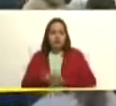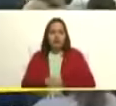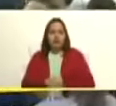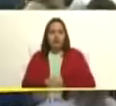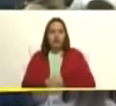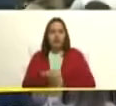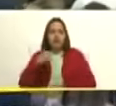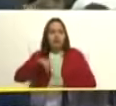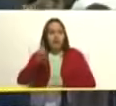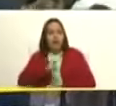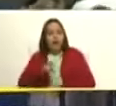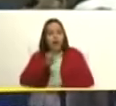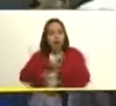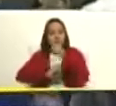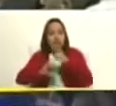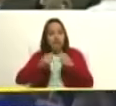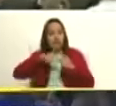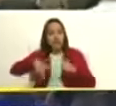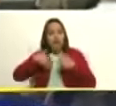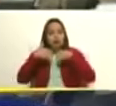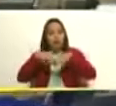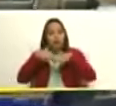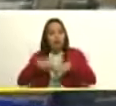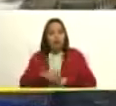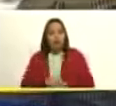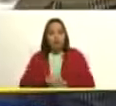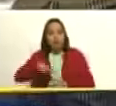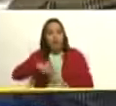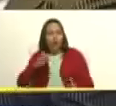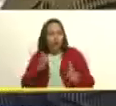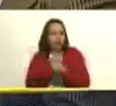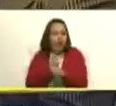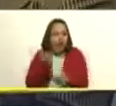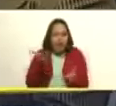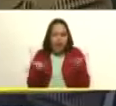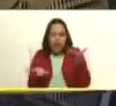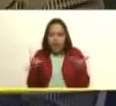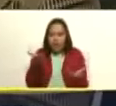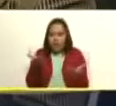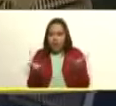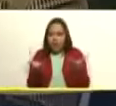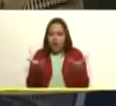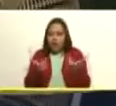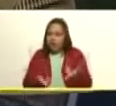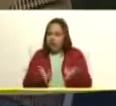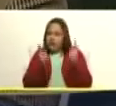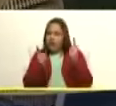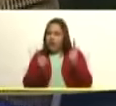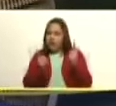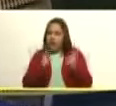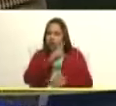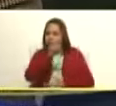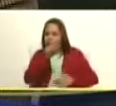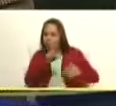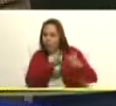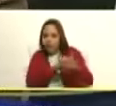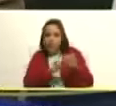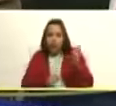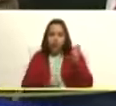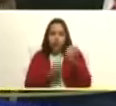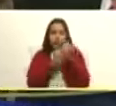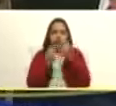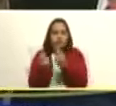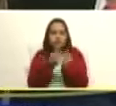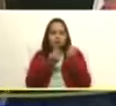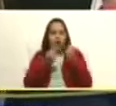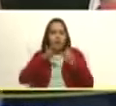significan defensa de nuestra industria y lograr ese equilibrio que permita un abastecimiento pleno para nuestro país,